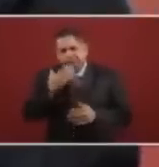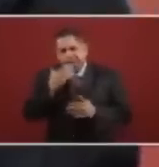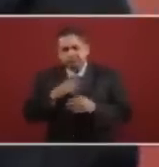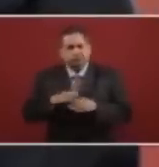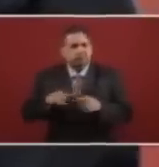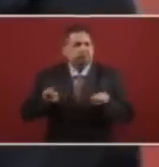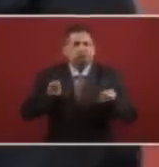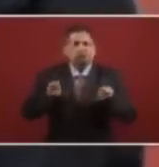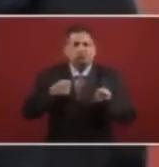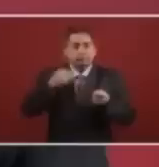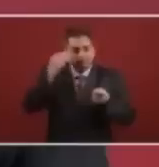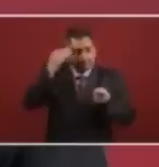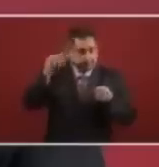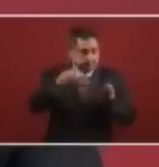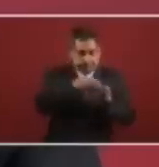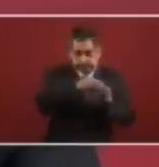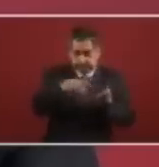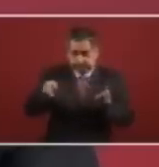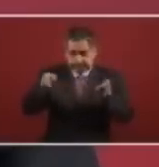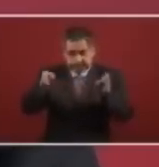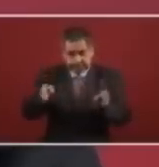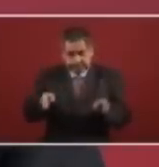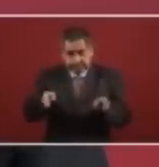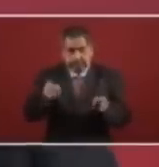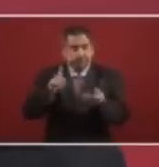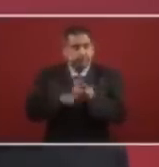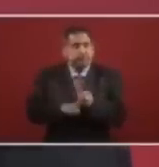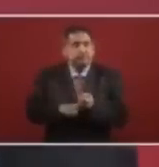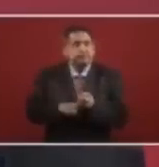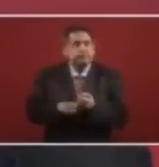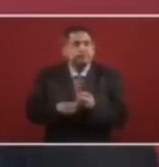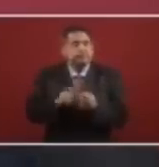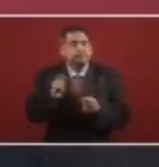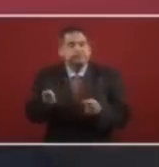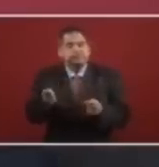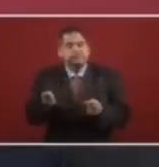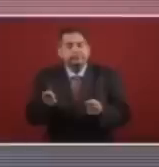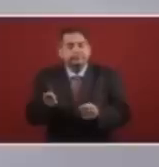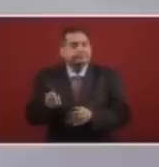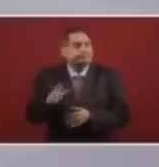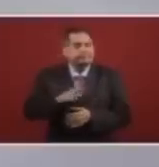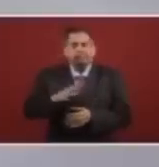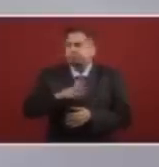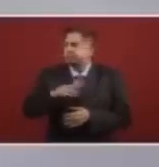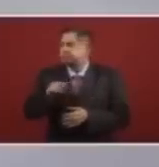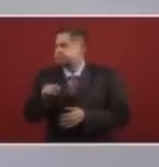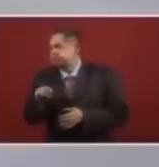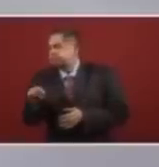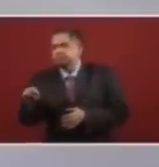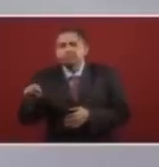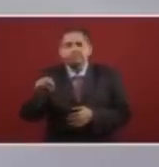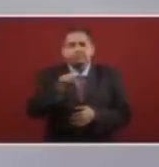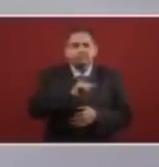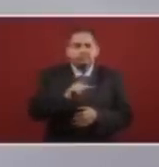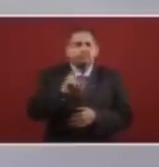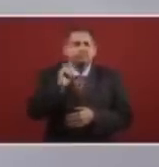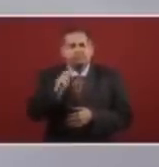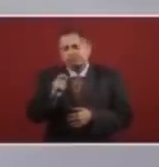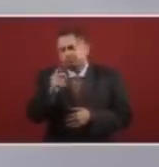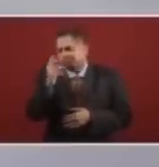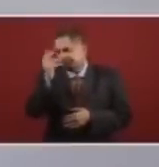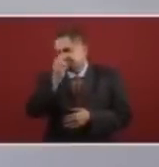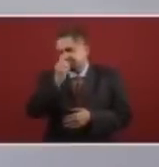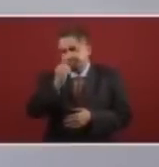gobernar en un tiempo en que existen las benditas